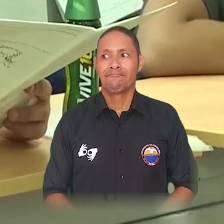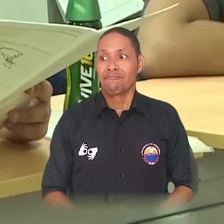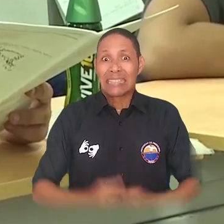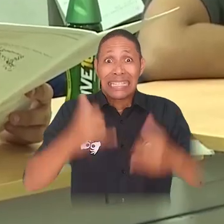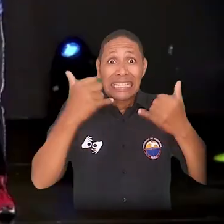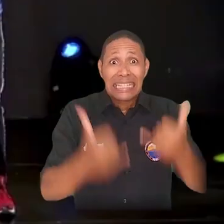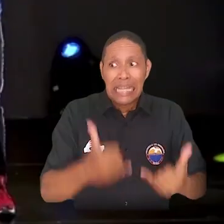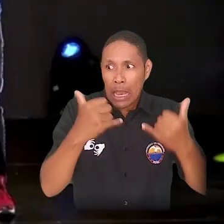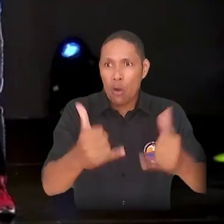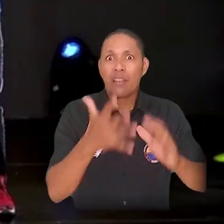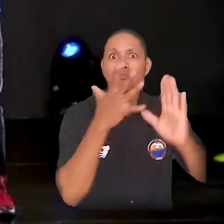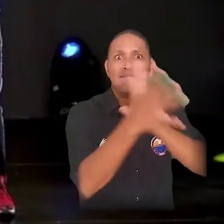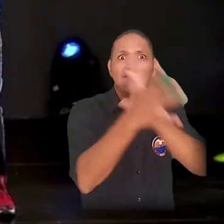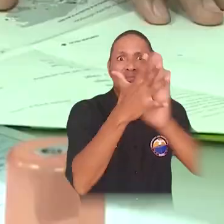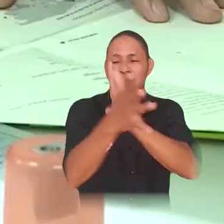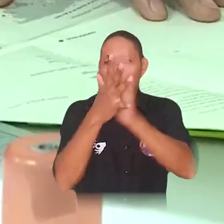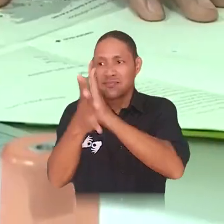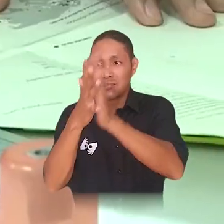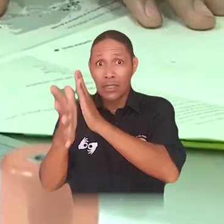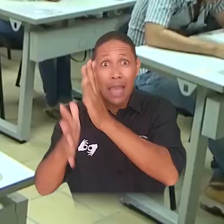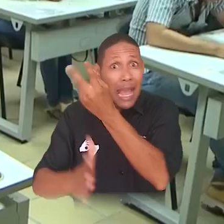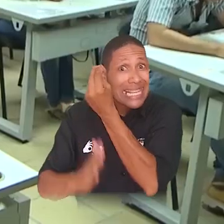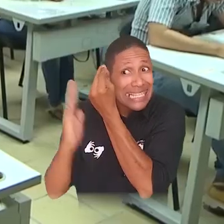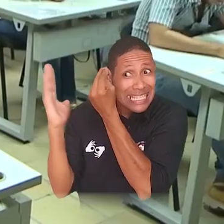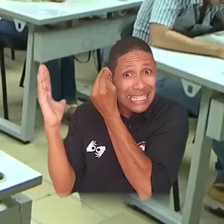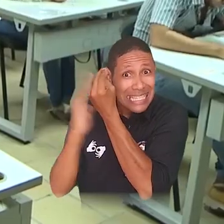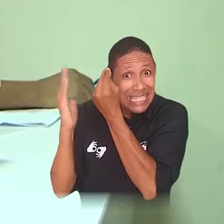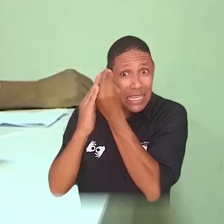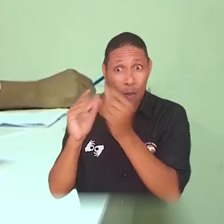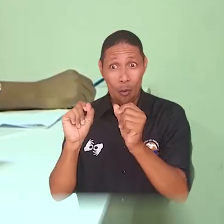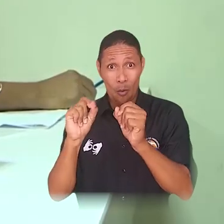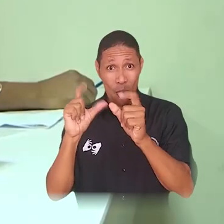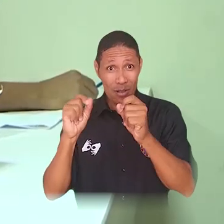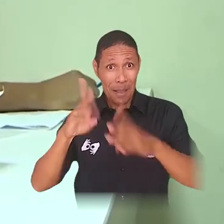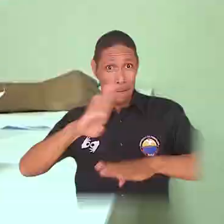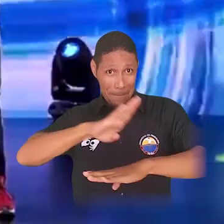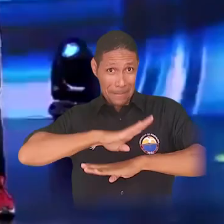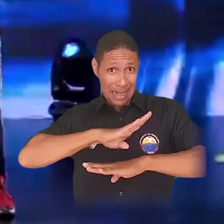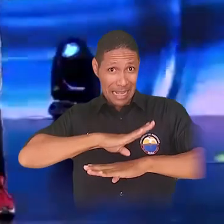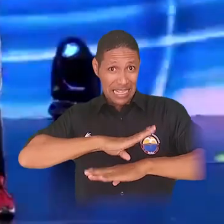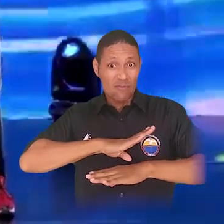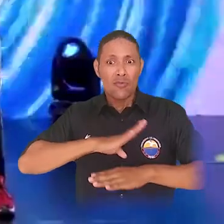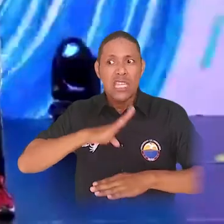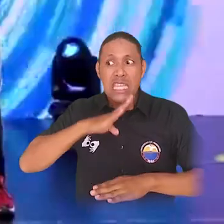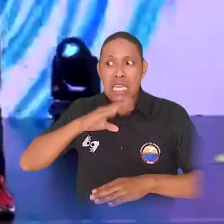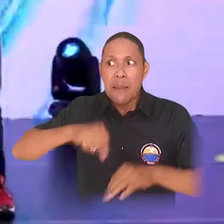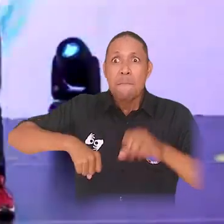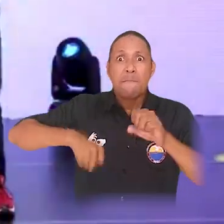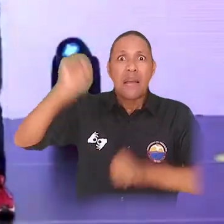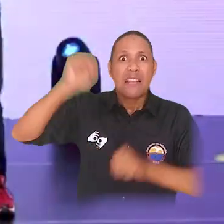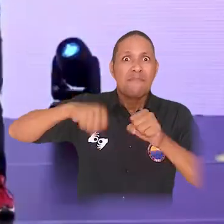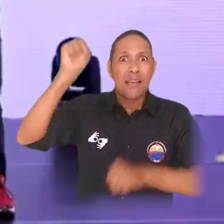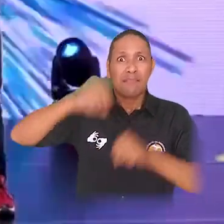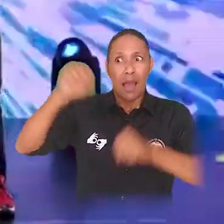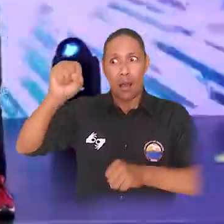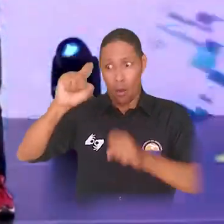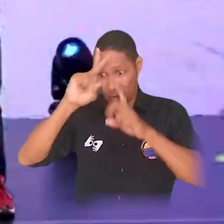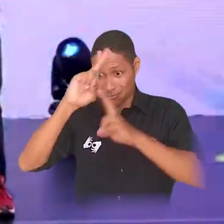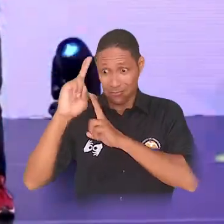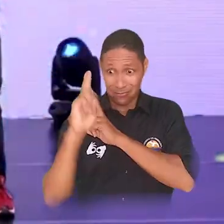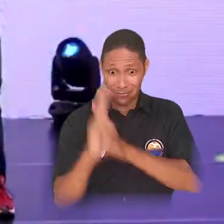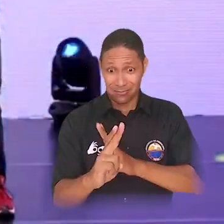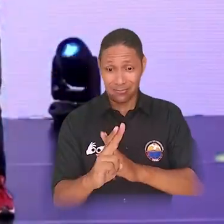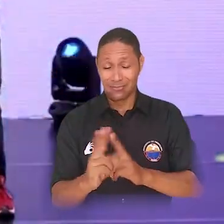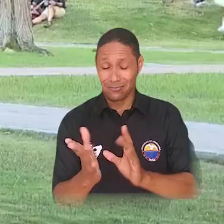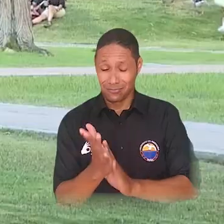Es el momento de destacar a los mejores resultados de las pruebas SABER 11, las pruebas ICFES de cada uno de los programas